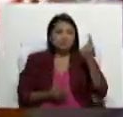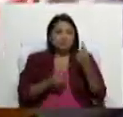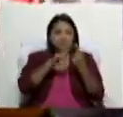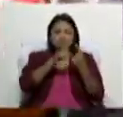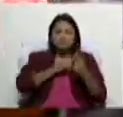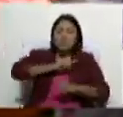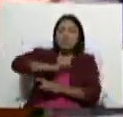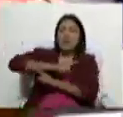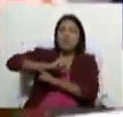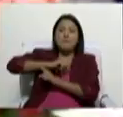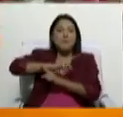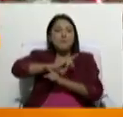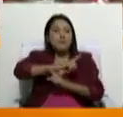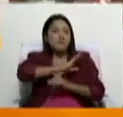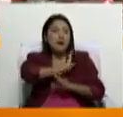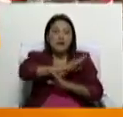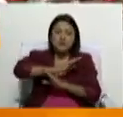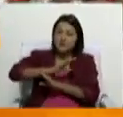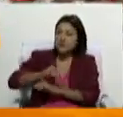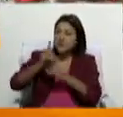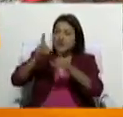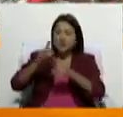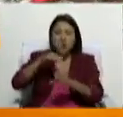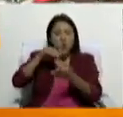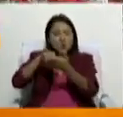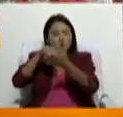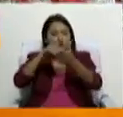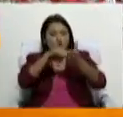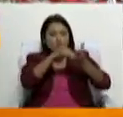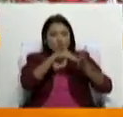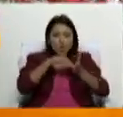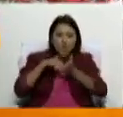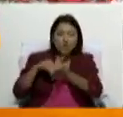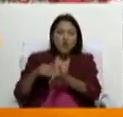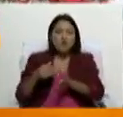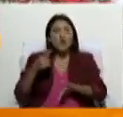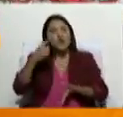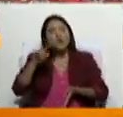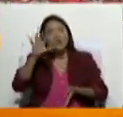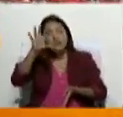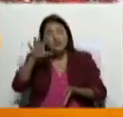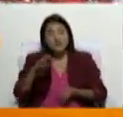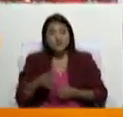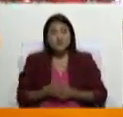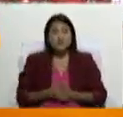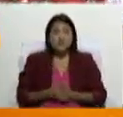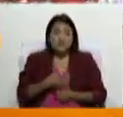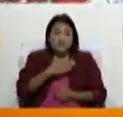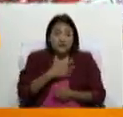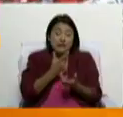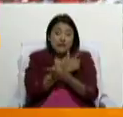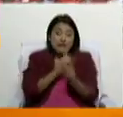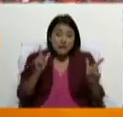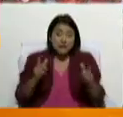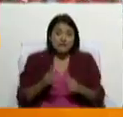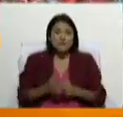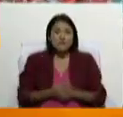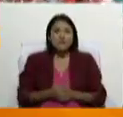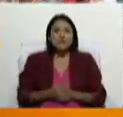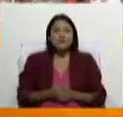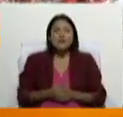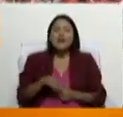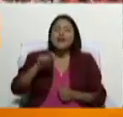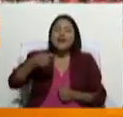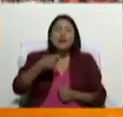de imponer sanciones, guerras en el mundo para destruir pueblos que solo quieren ser libres y soberanos. Hay un silencio a